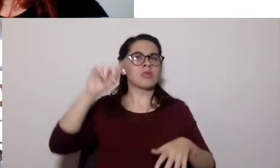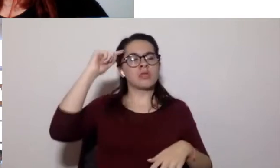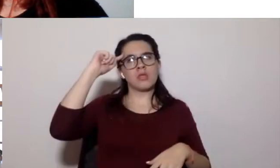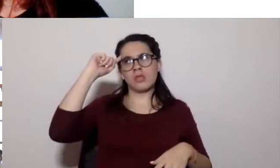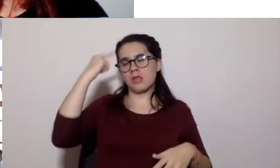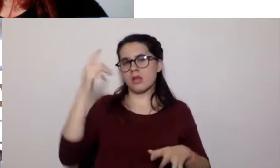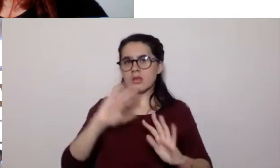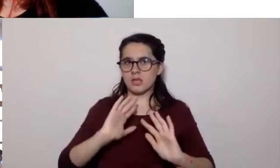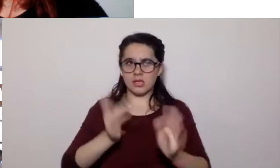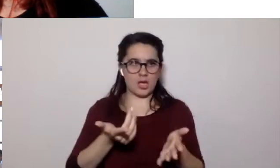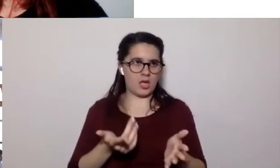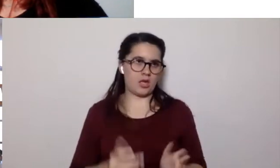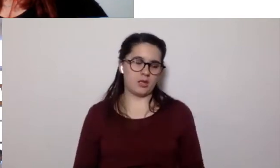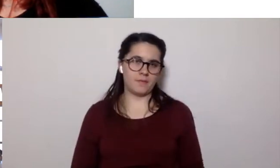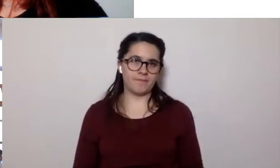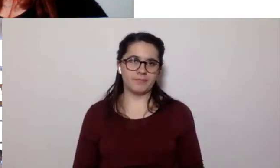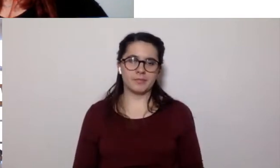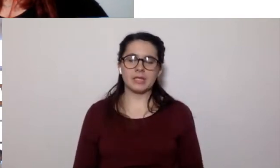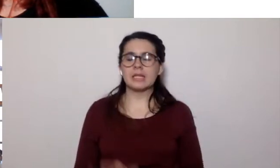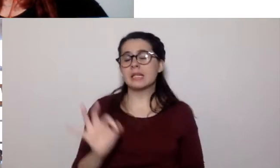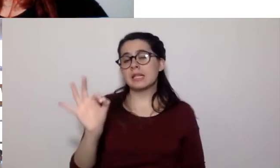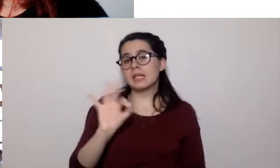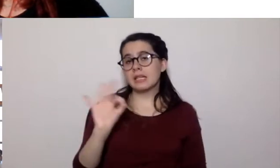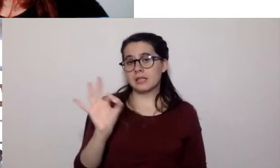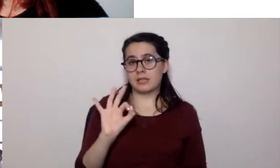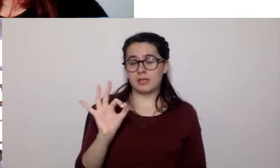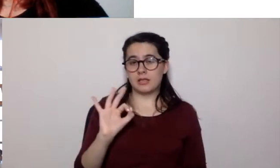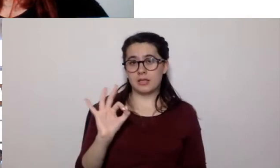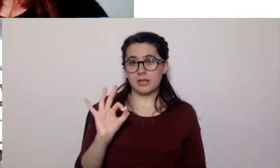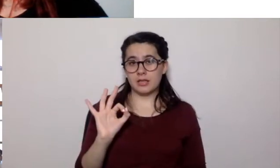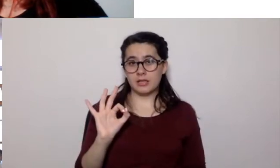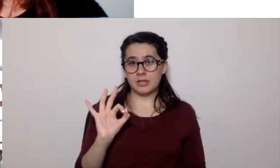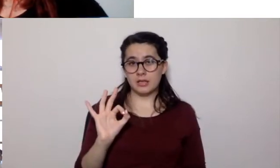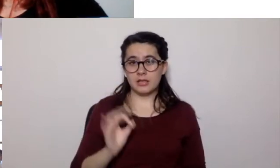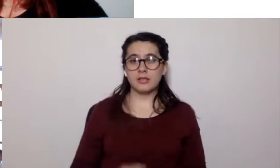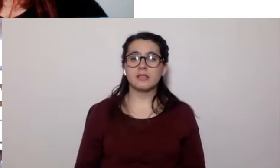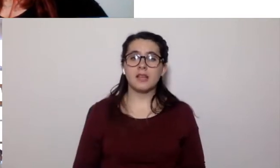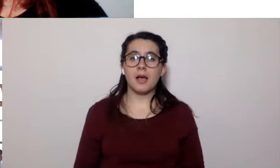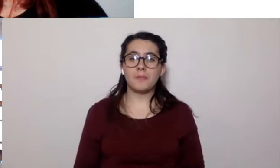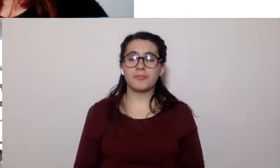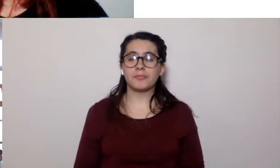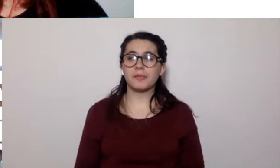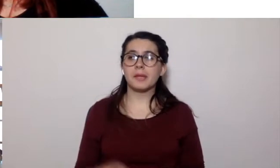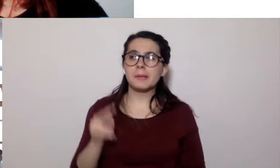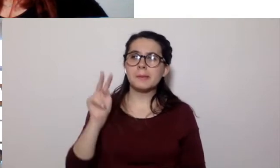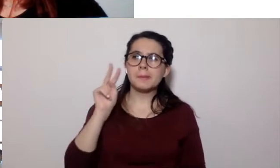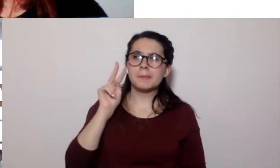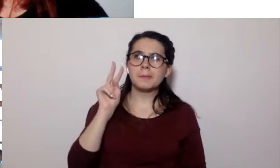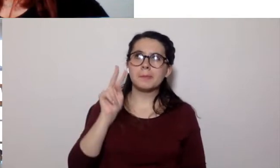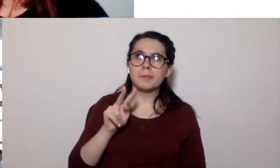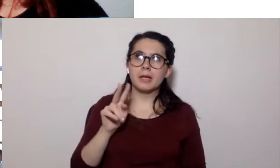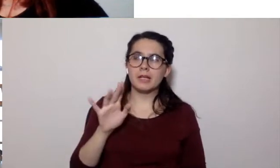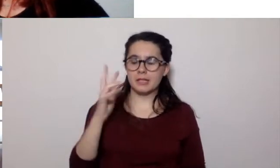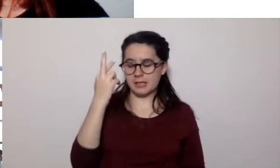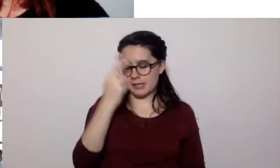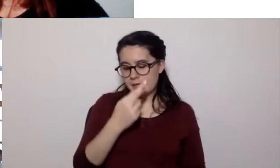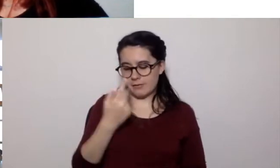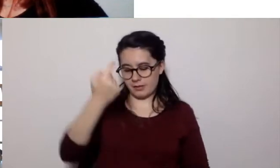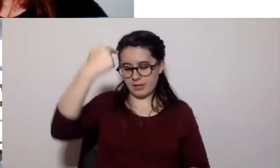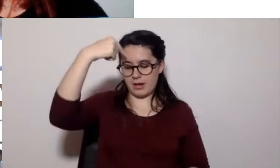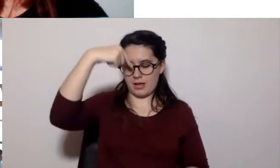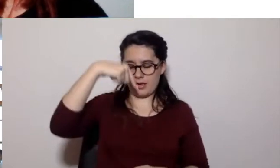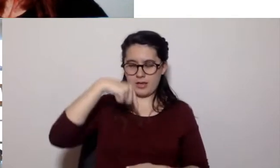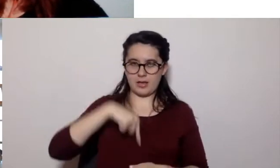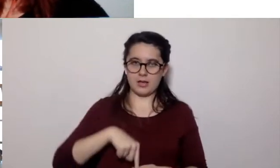ver, Anabel, yo creo, con ver primero qué cosas están dentro de mi control y qué cosas